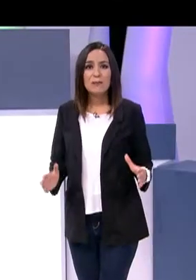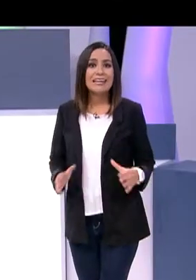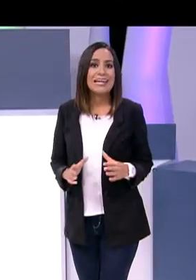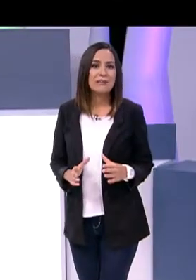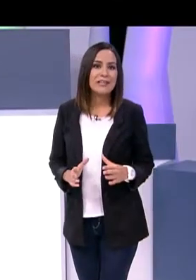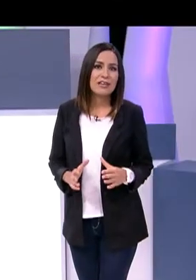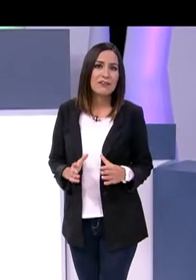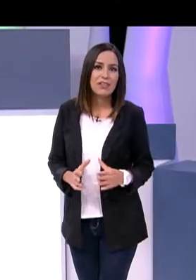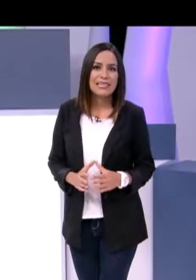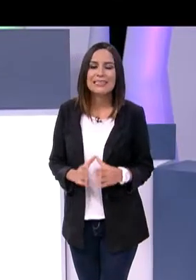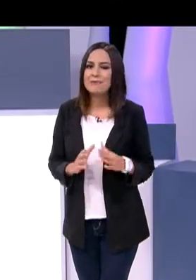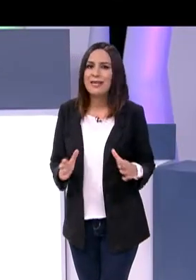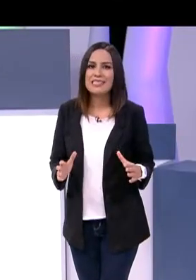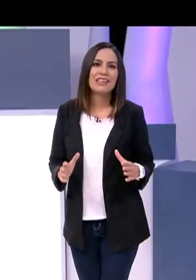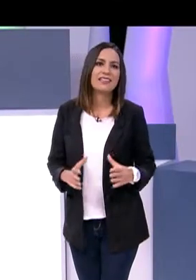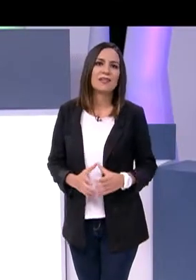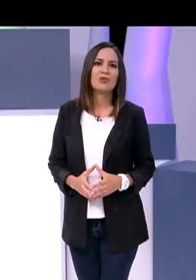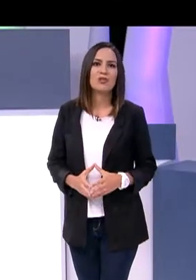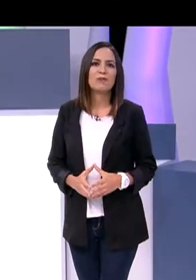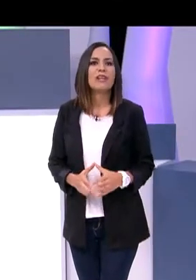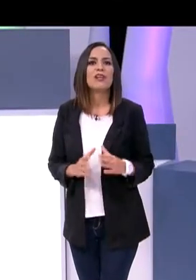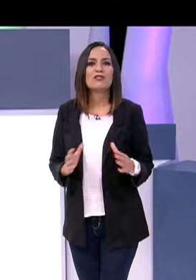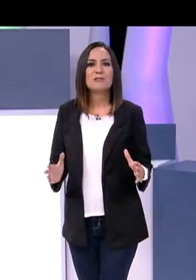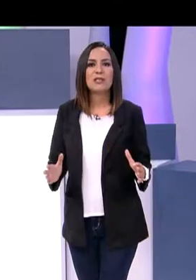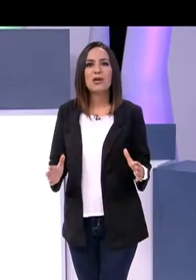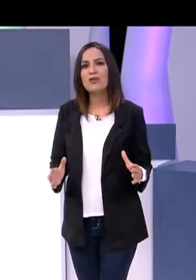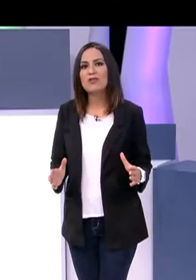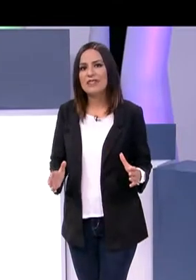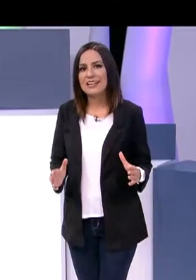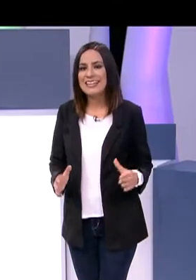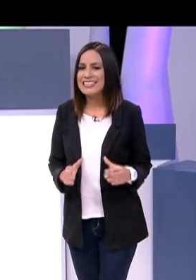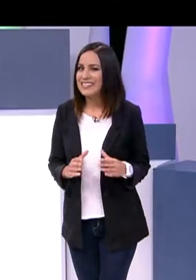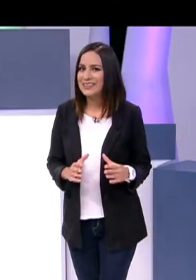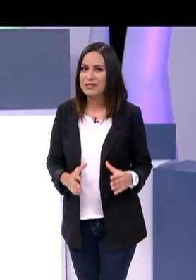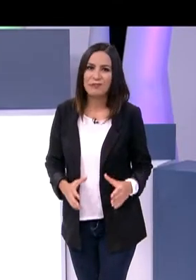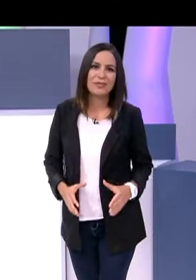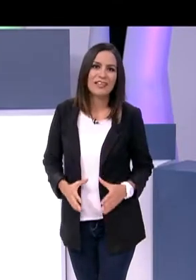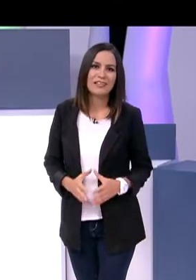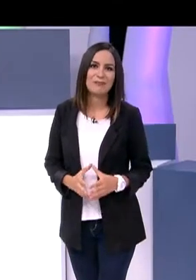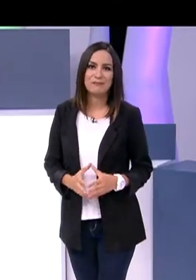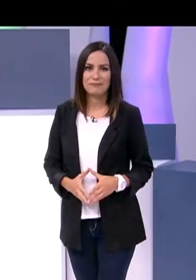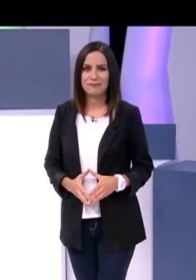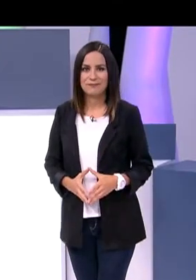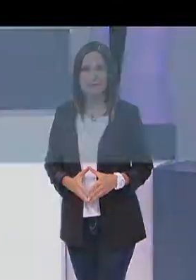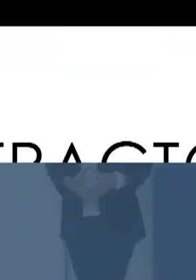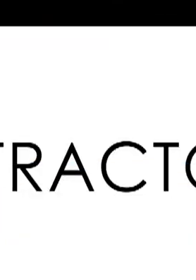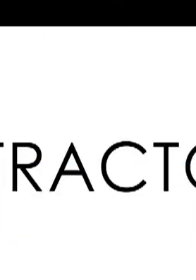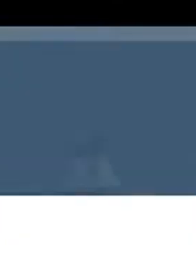Logos Hope, la librería flotante más grande del mundo. Los invito a conocerla en el siguiente reportaje.